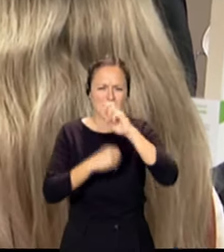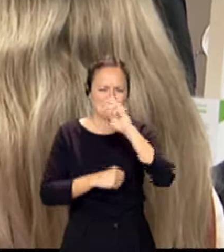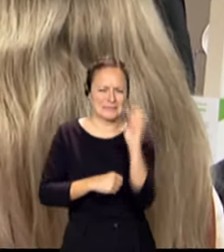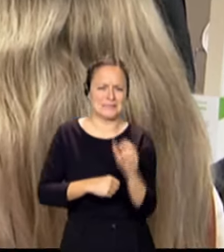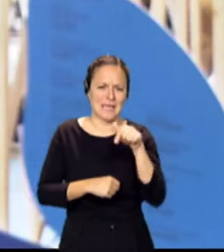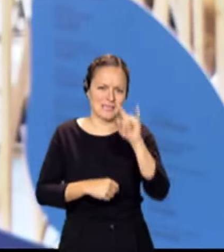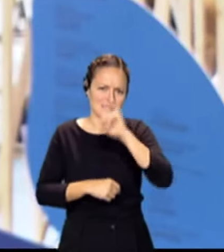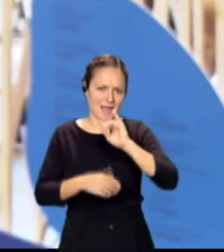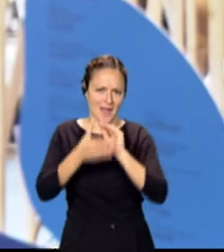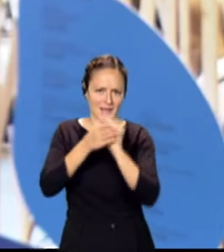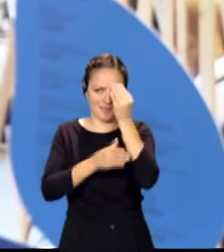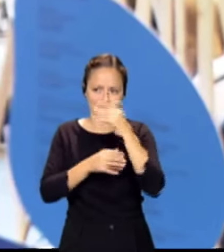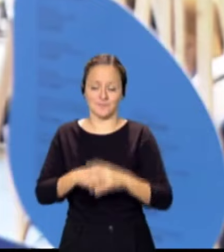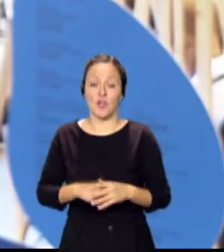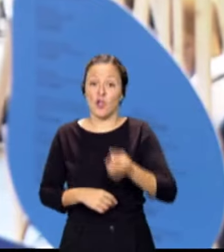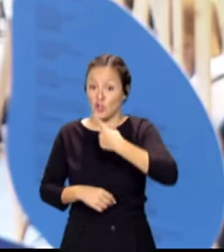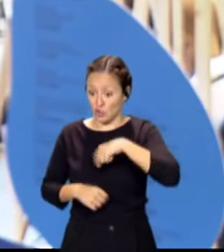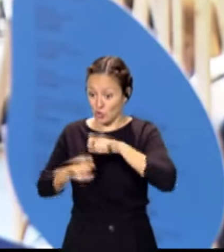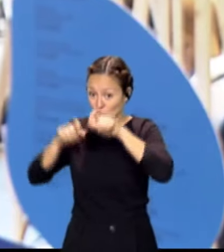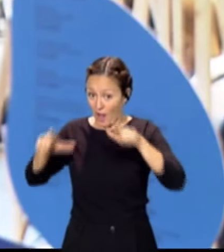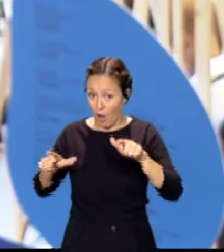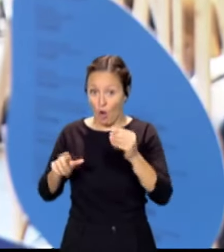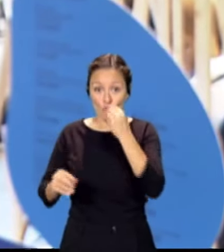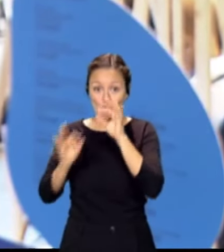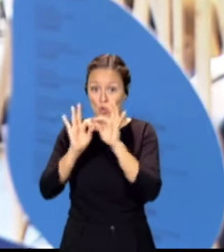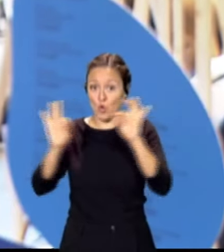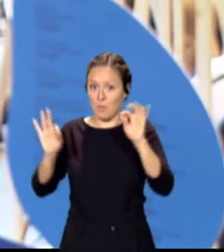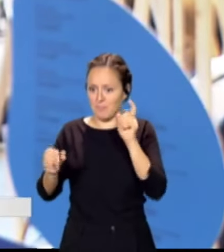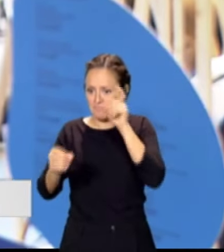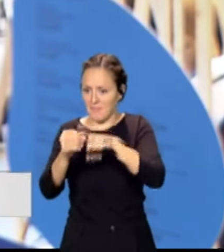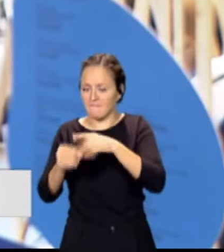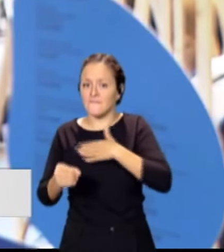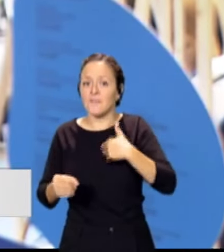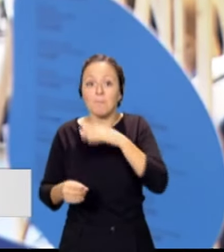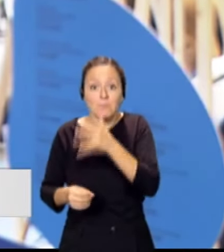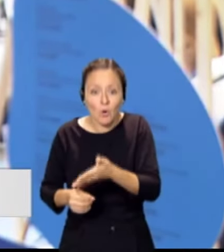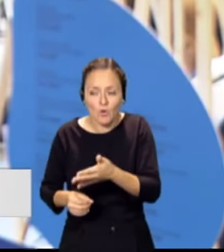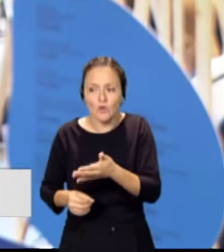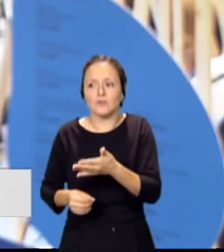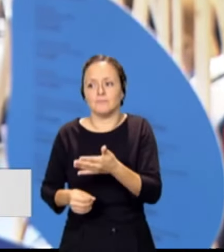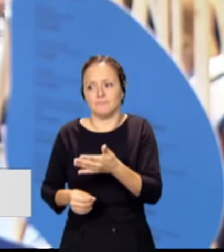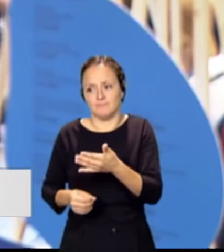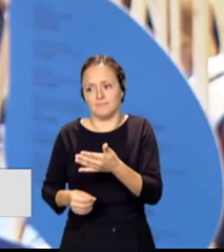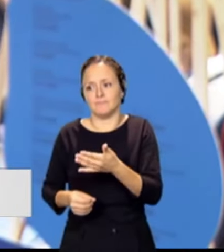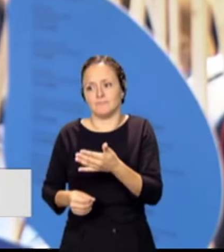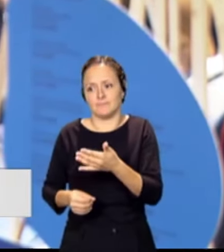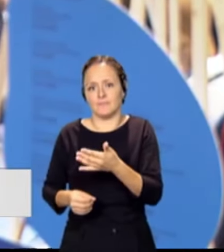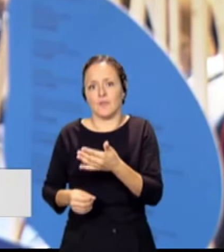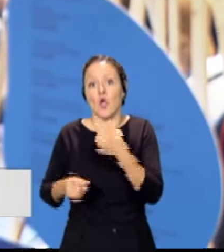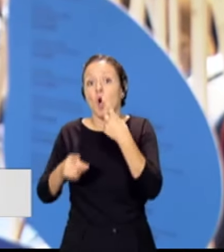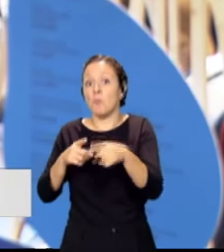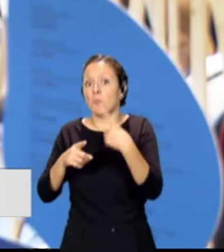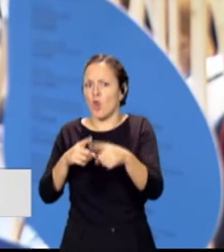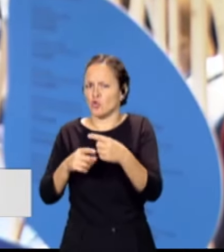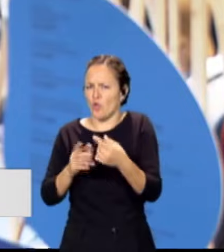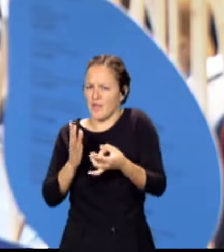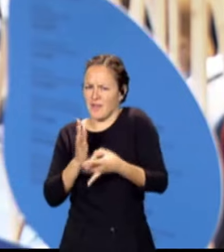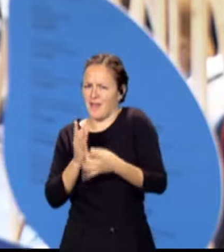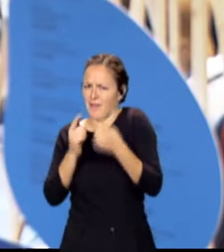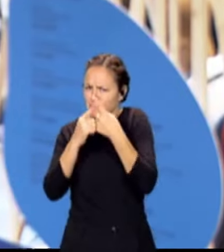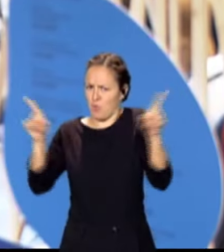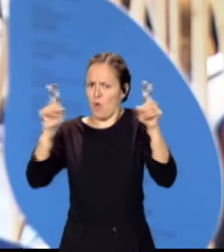archipiélago hemos querido participar en este salón gurmet fundamentalmente porque para promocionar nuestros productos de calidad diferenciada y únicos en